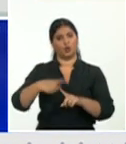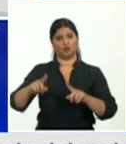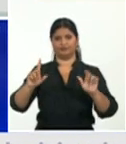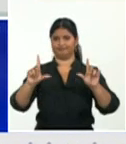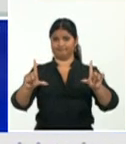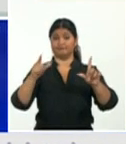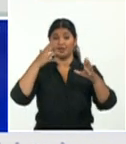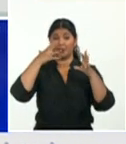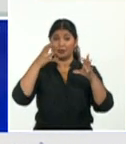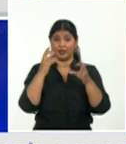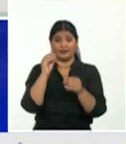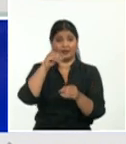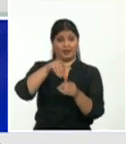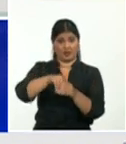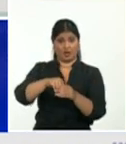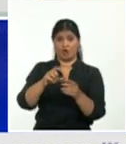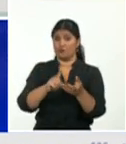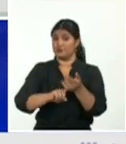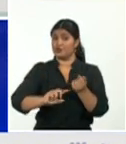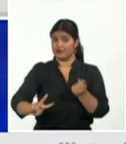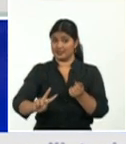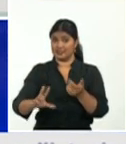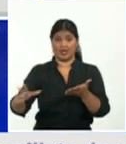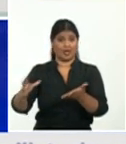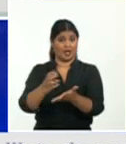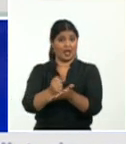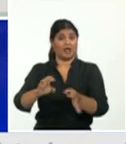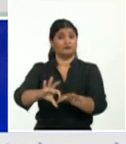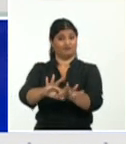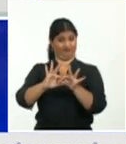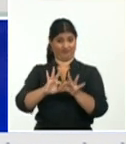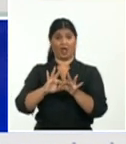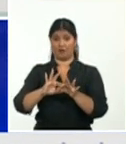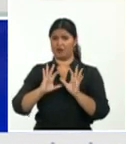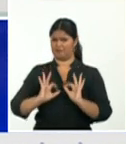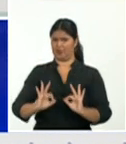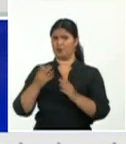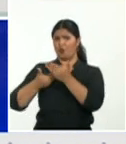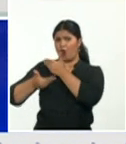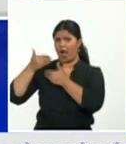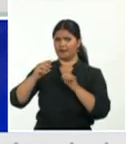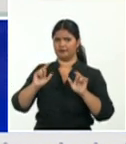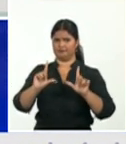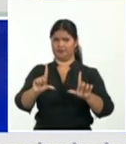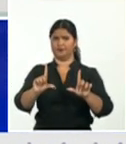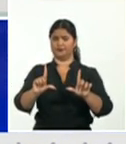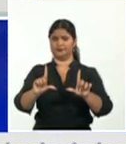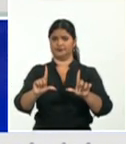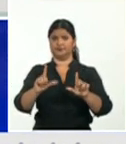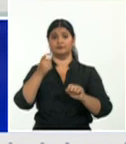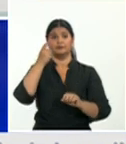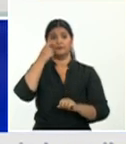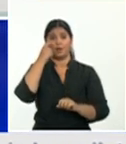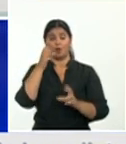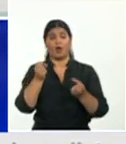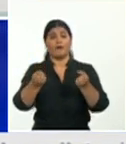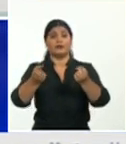provincias, ya que son, cómo es el comportamiento de la última incidencia